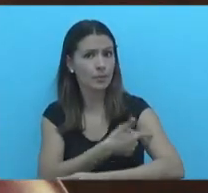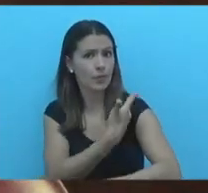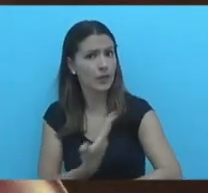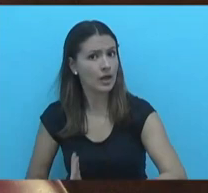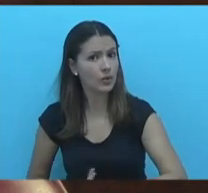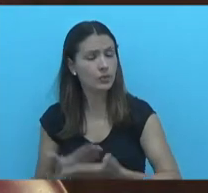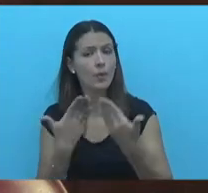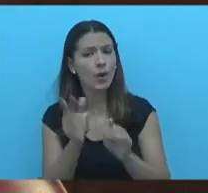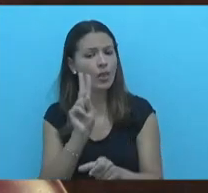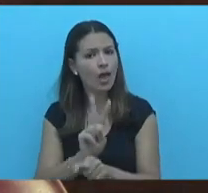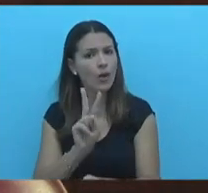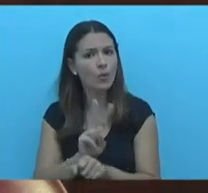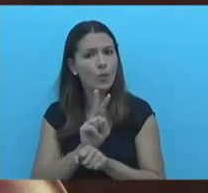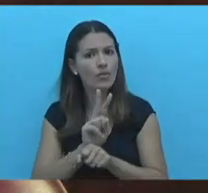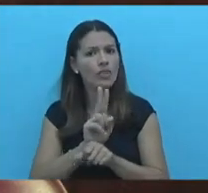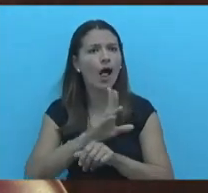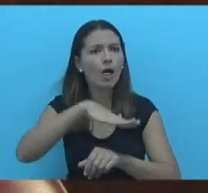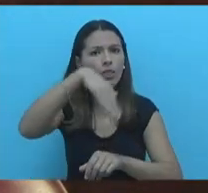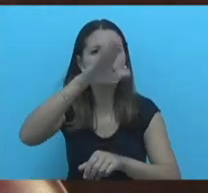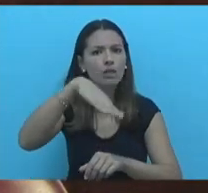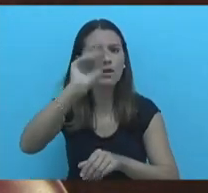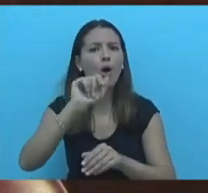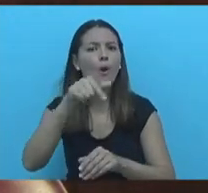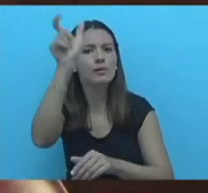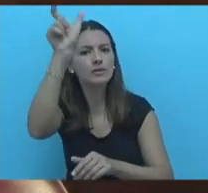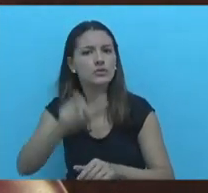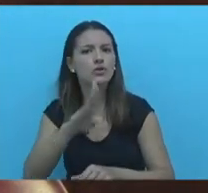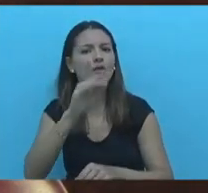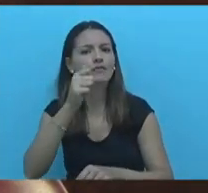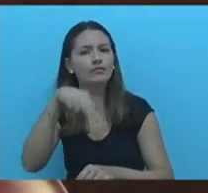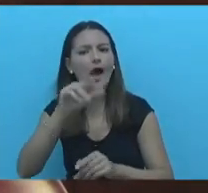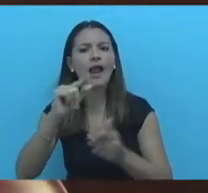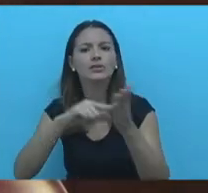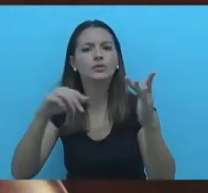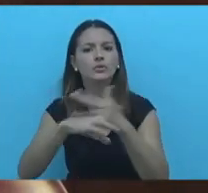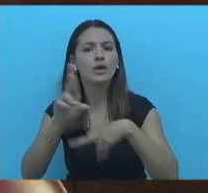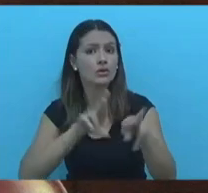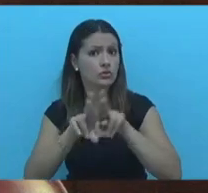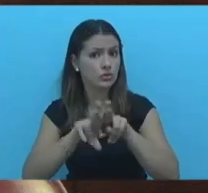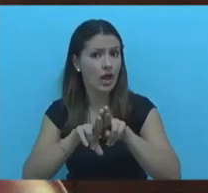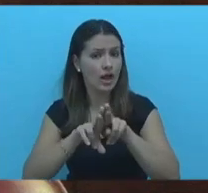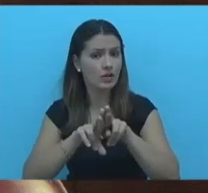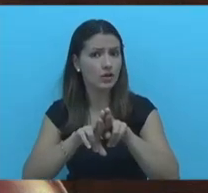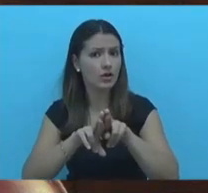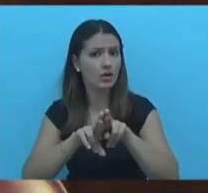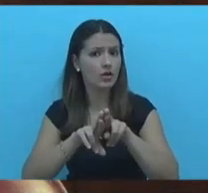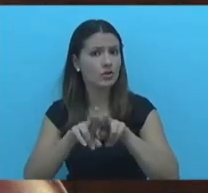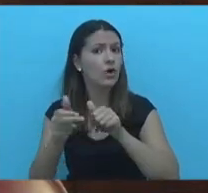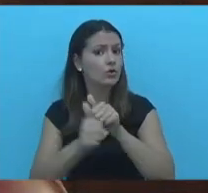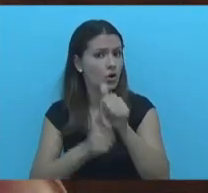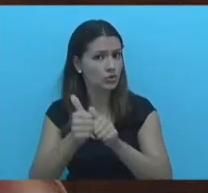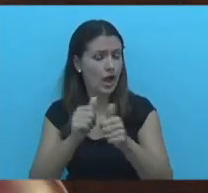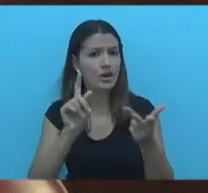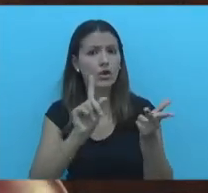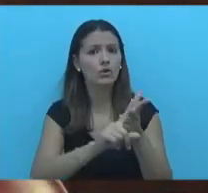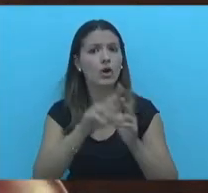conserve las obras del pintor Banzo de la ciudad de Rosario, y un proyecto de ley de un tema que nos sigue preocupando,